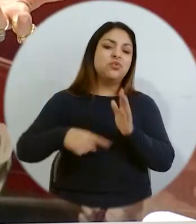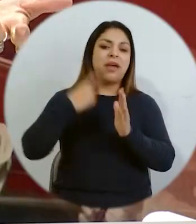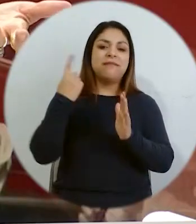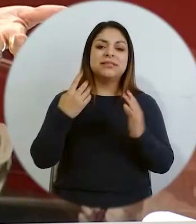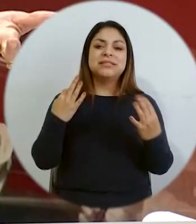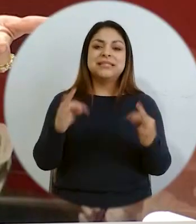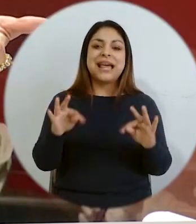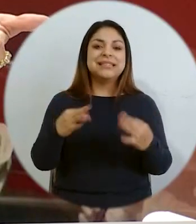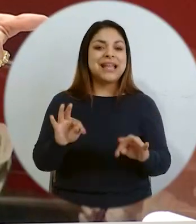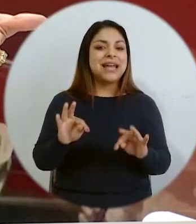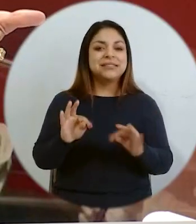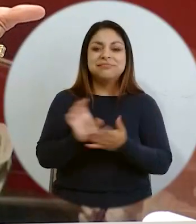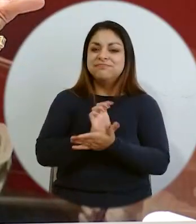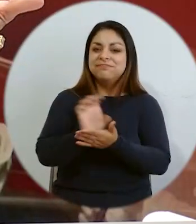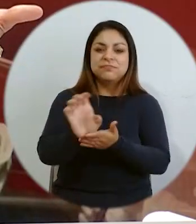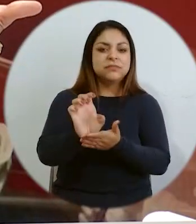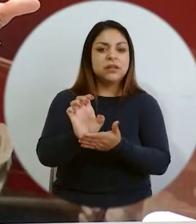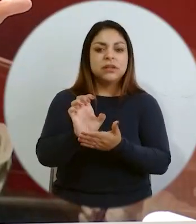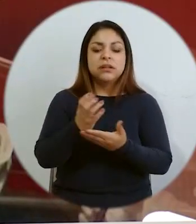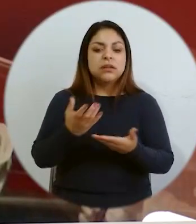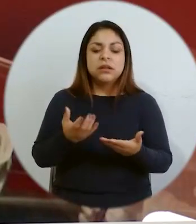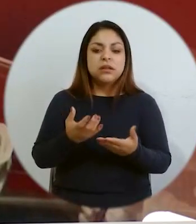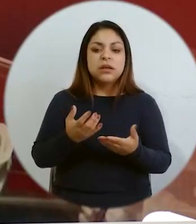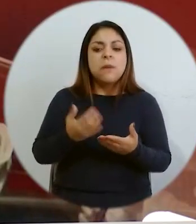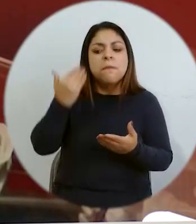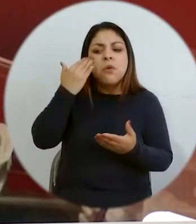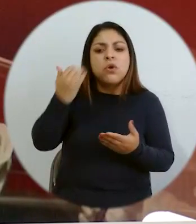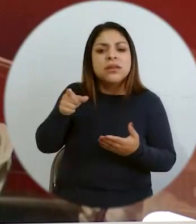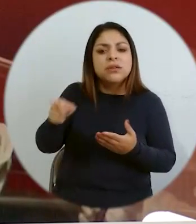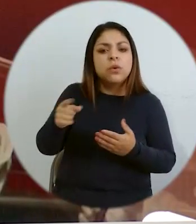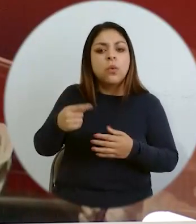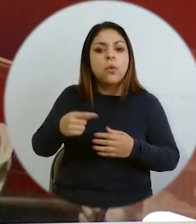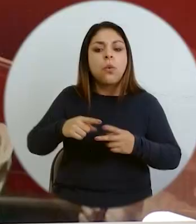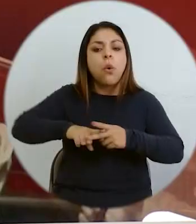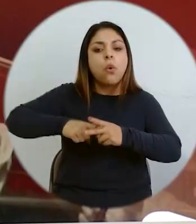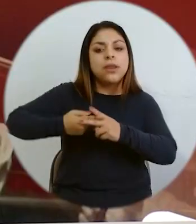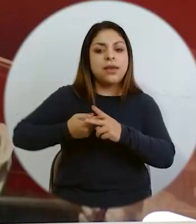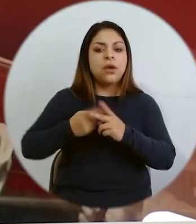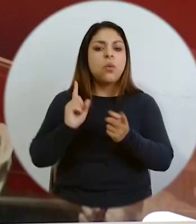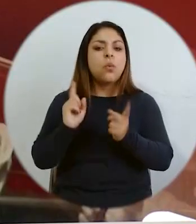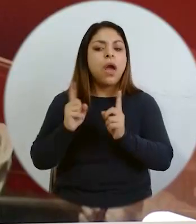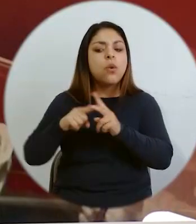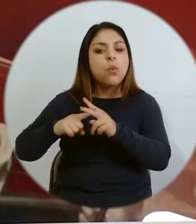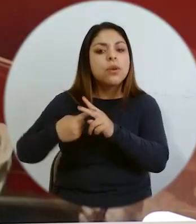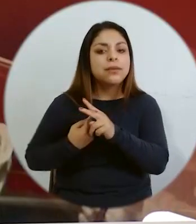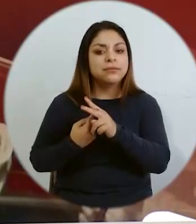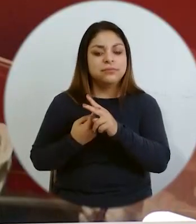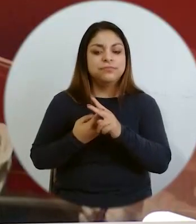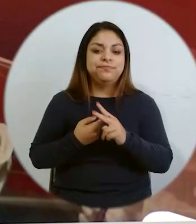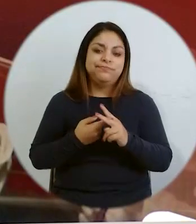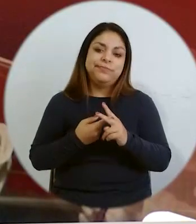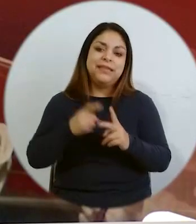de una vez tratar de arrancar de raíz lo que ha generado el origen de esta situación de violencia, y